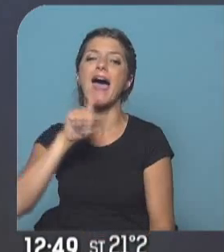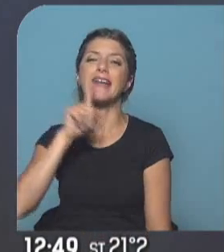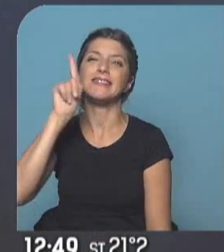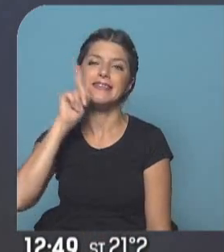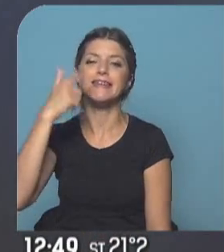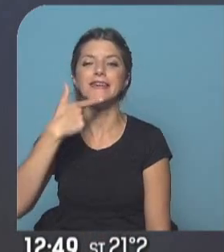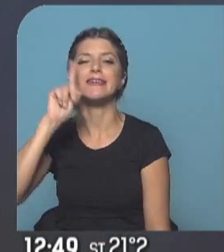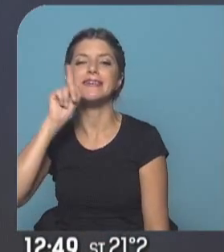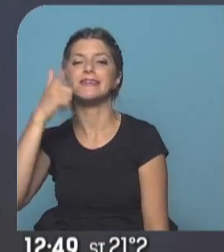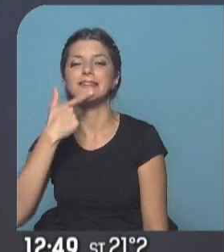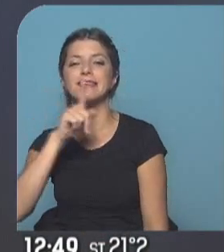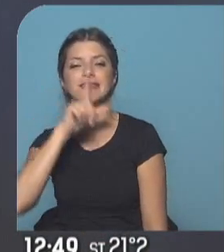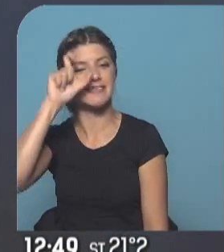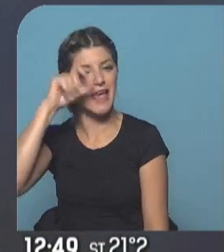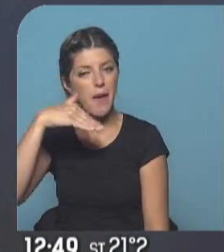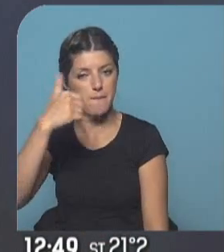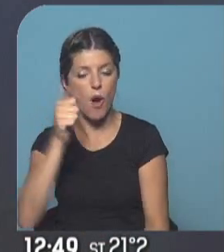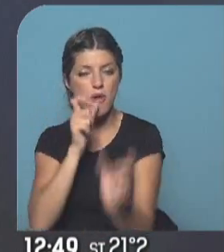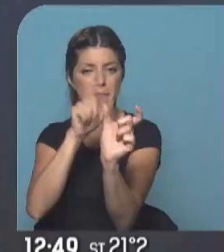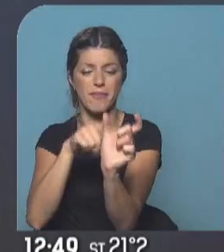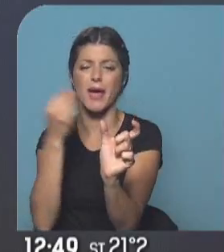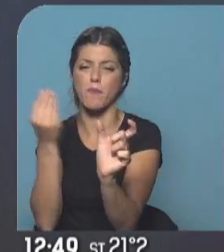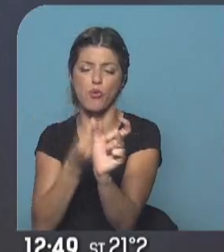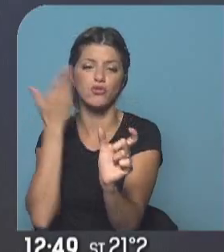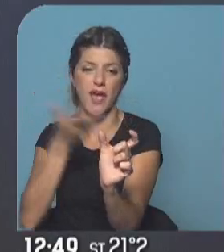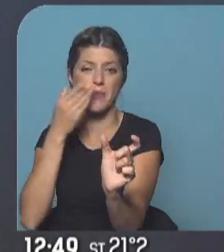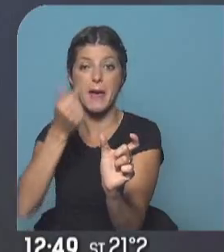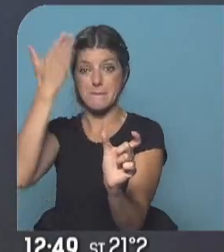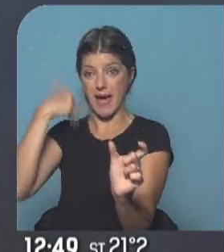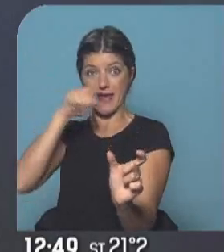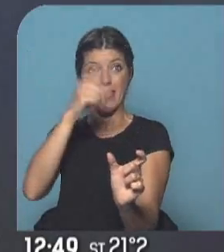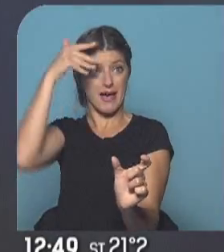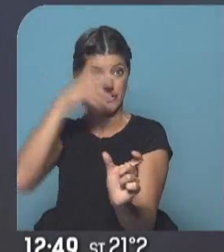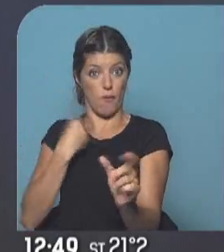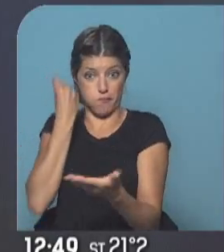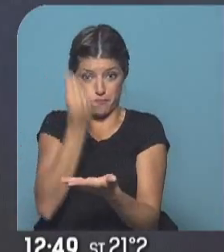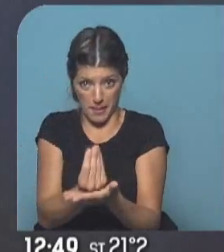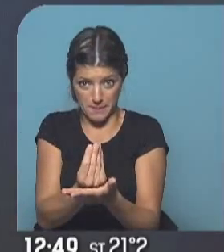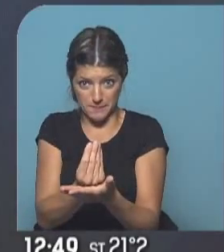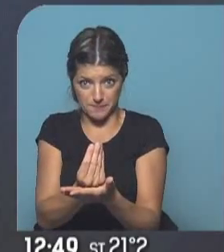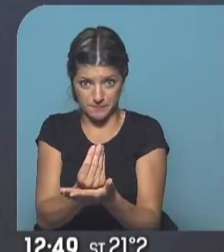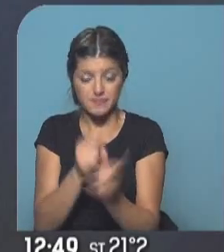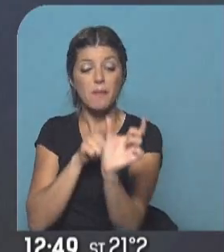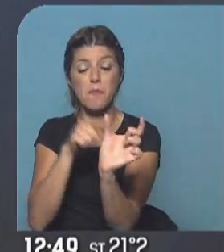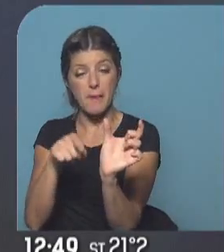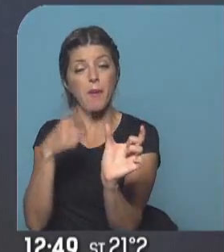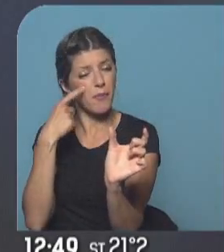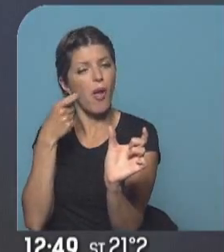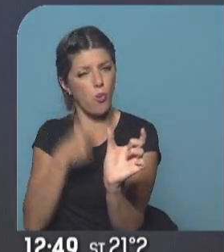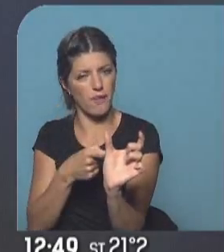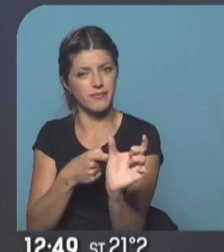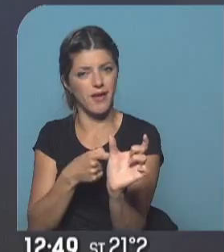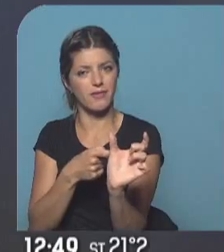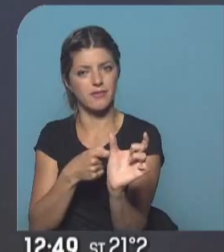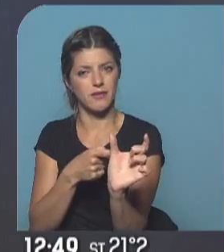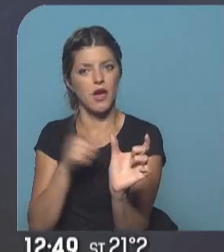y que venimos usando sobre todo a partir del triunfo de Donald Trump en Estados Unidos, podríamos ver ahí precisamente que no necesariamente viene